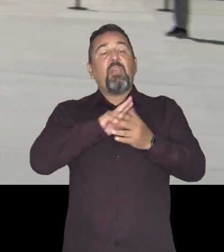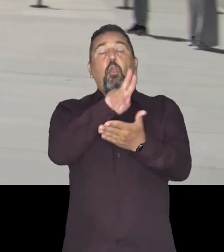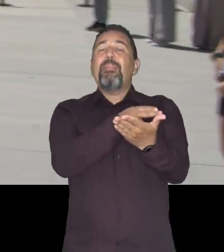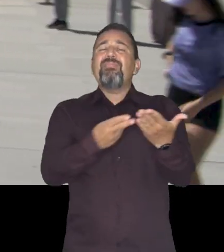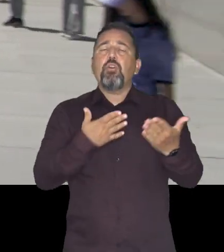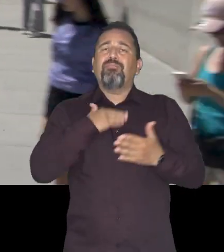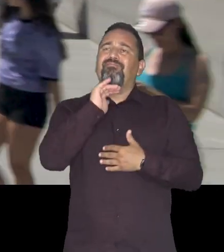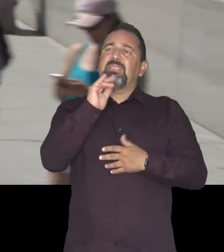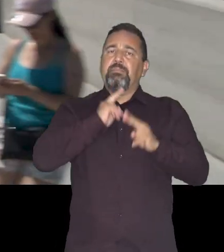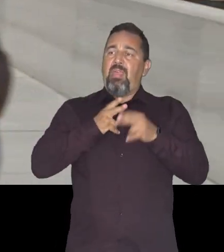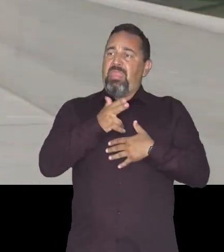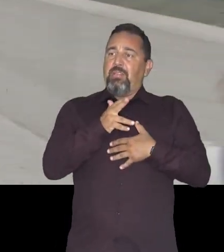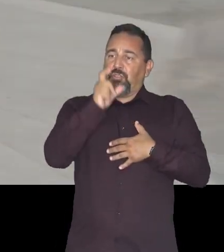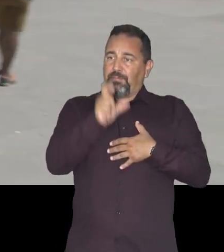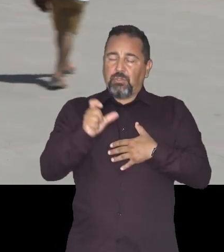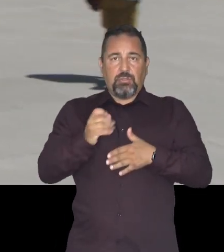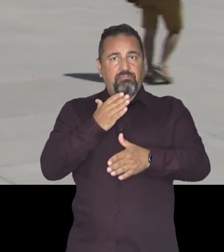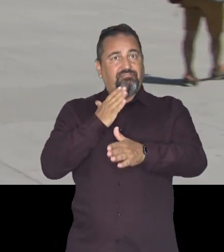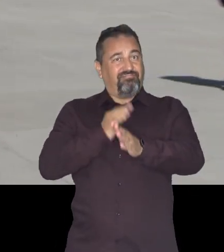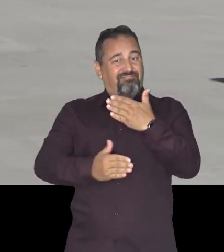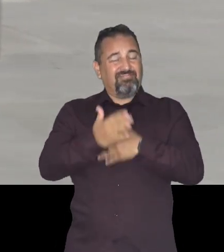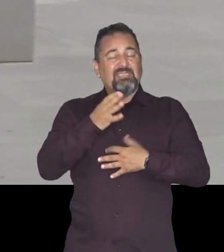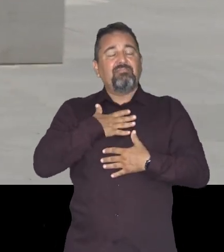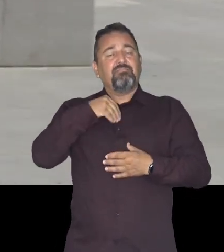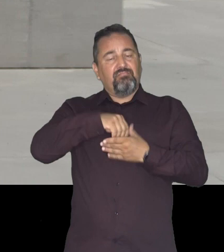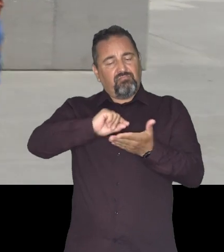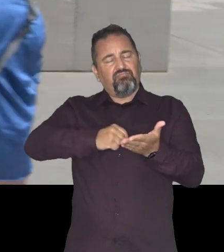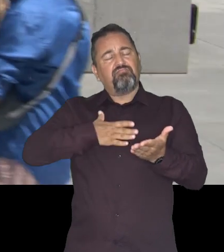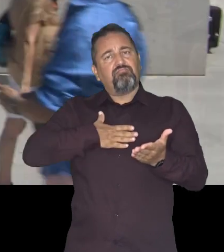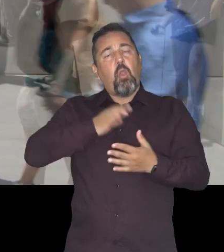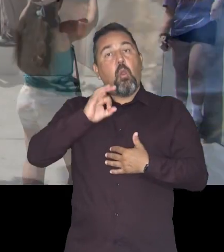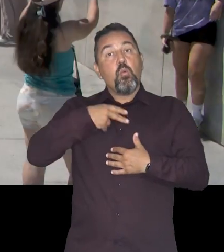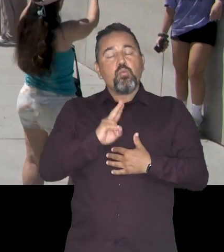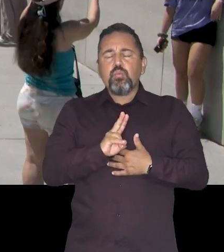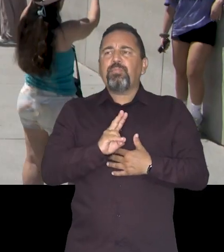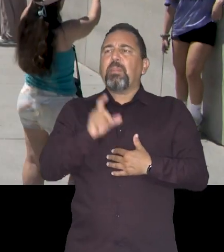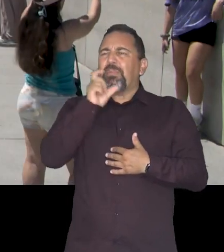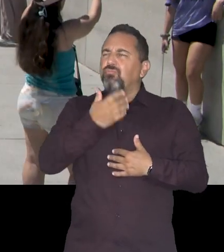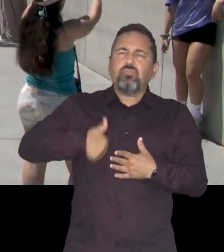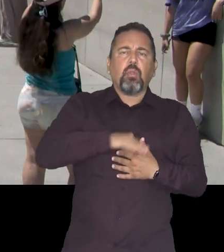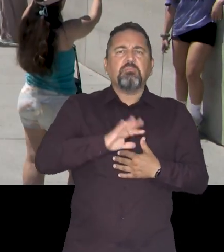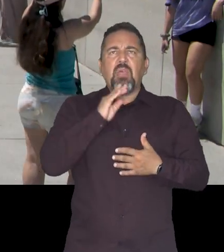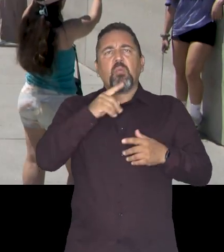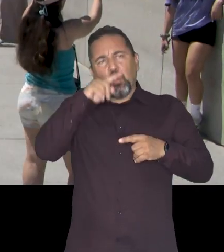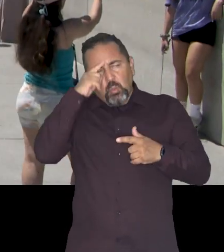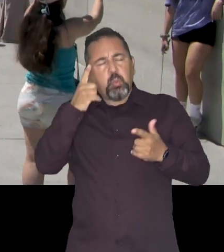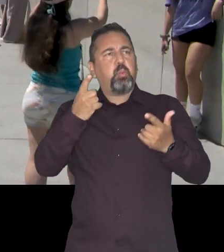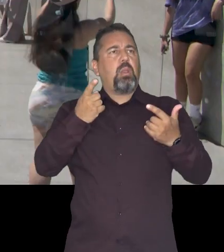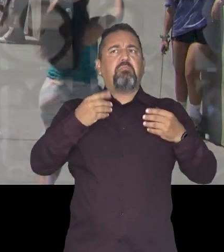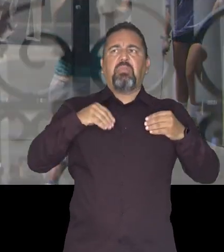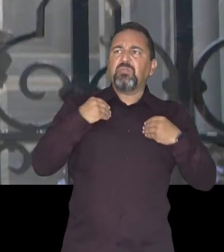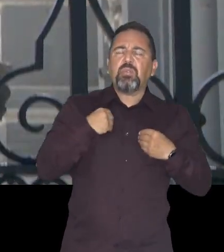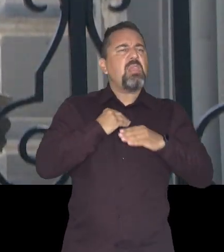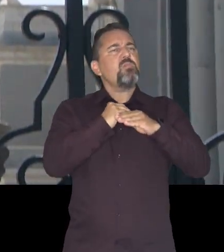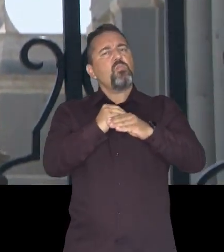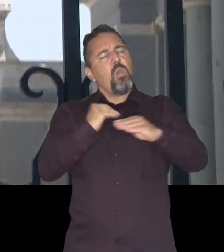De acuerdo con la Convención Internacional de los Derechos de las Personas con Discapacidad de Naciones Unidas, todas las personas tienen derecho al disfrute de la